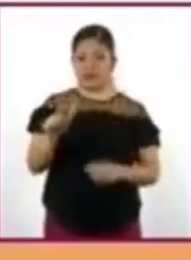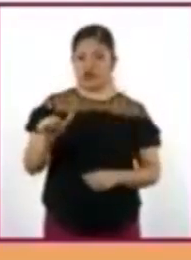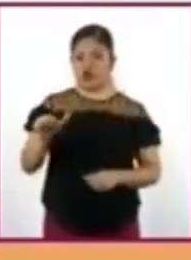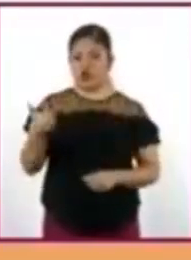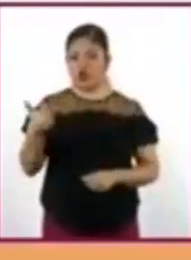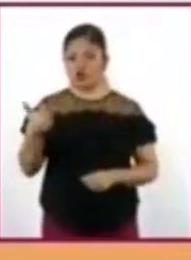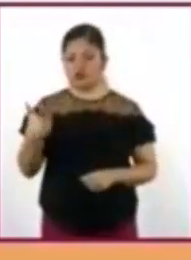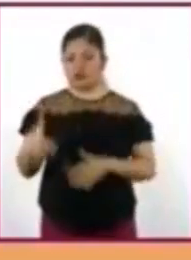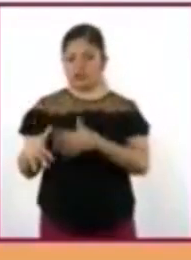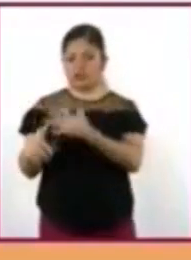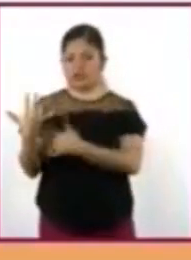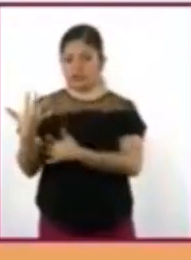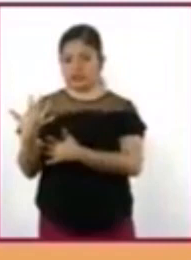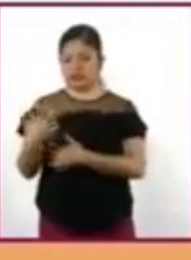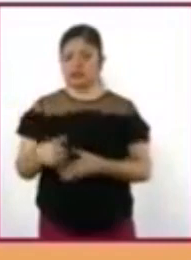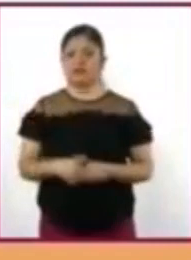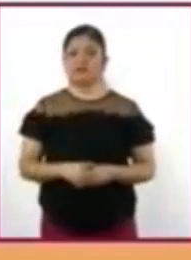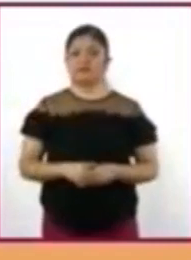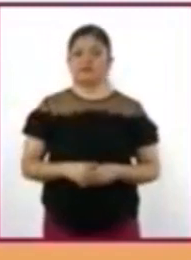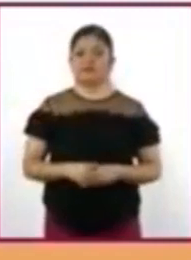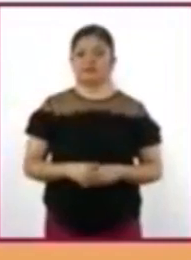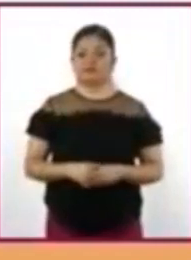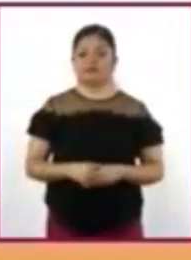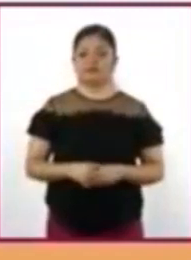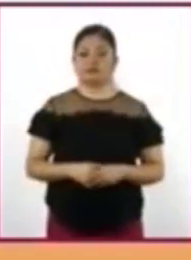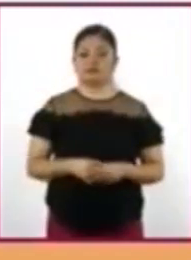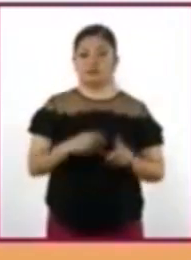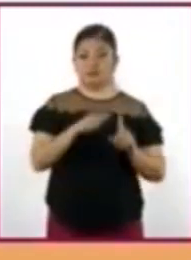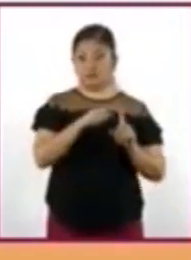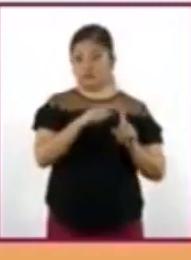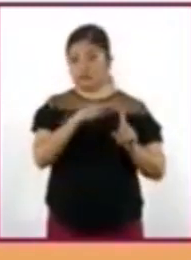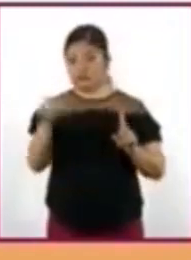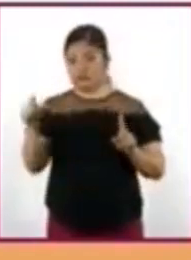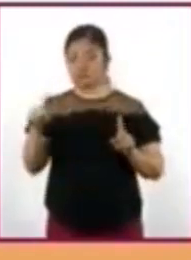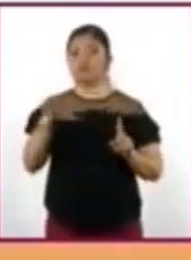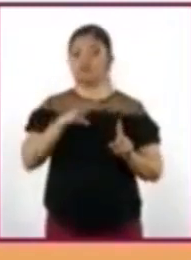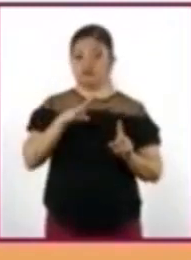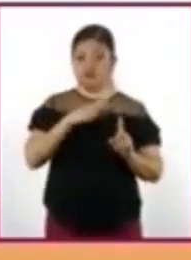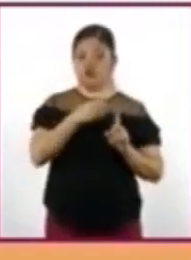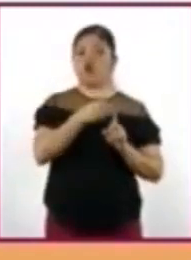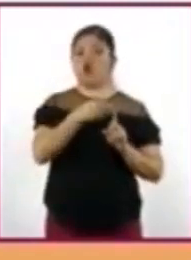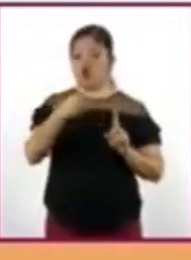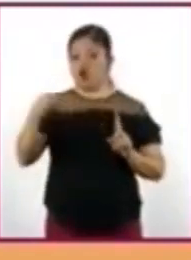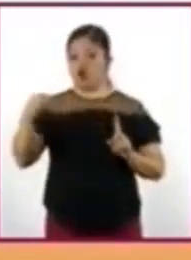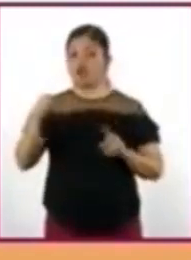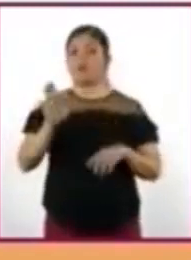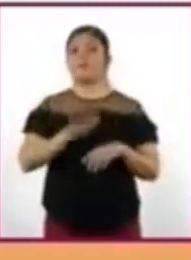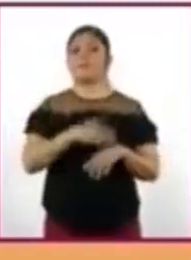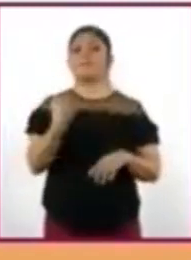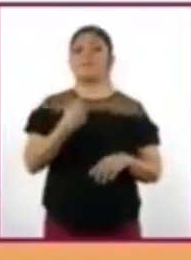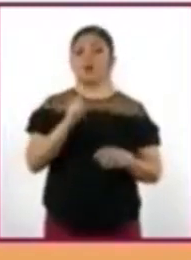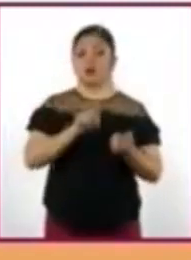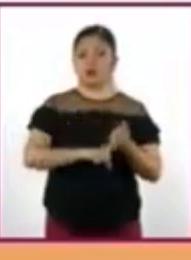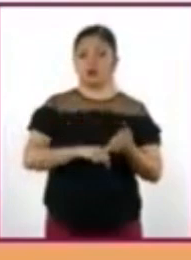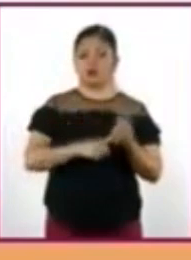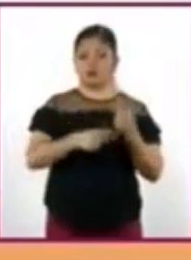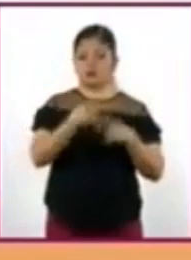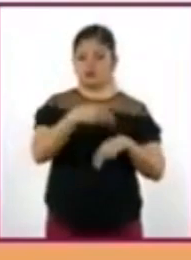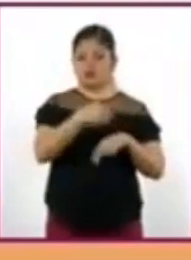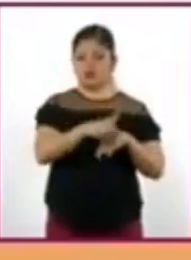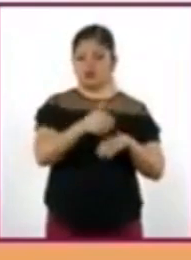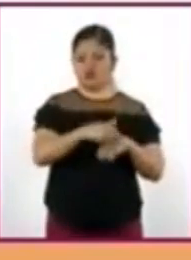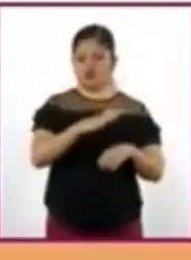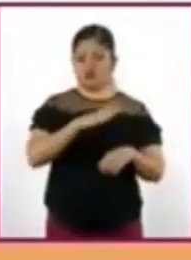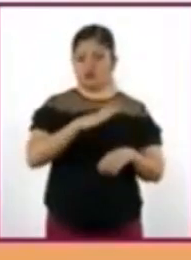11, 15. Sus elementos están ordenados porque todos sus términos se generan mediante